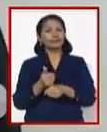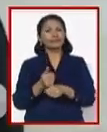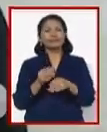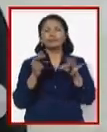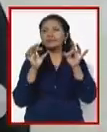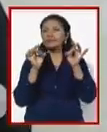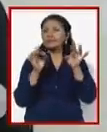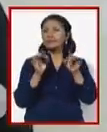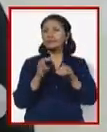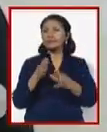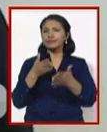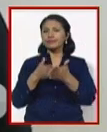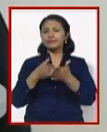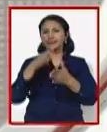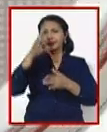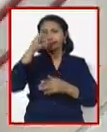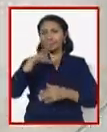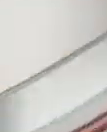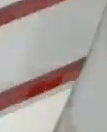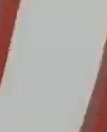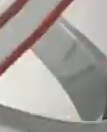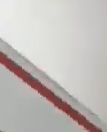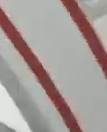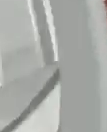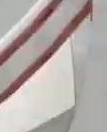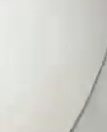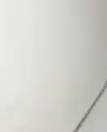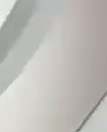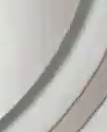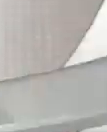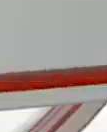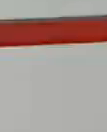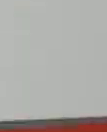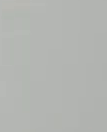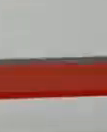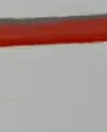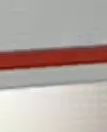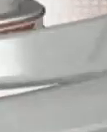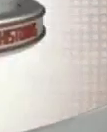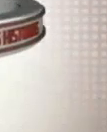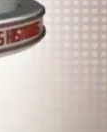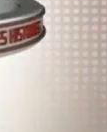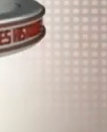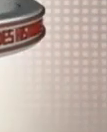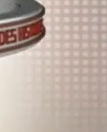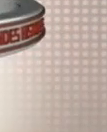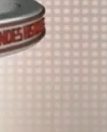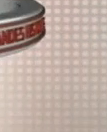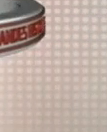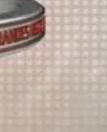de lesiones graves y gravísimas. En instantes, Al Día.